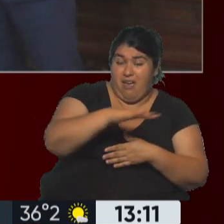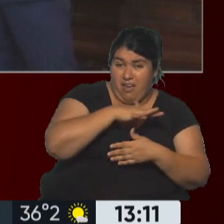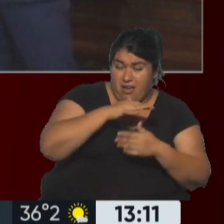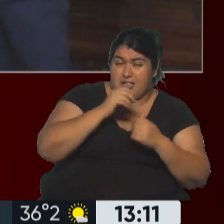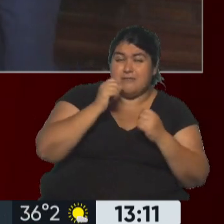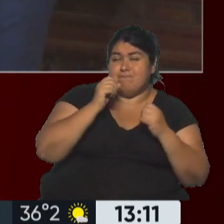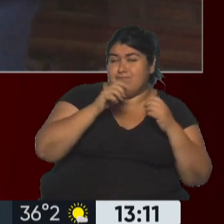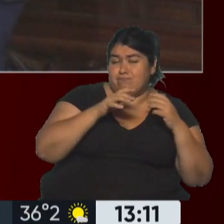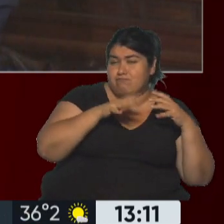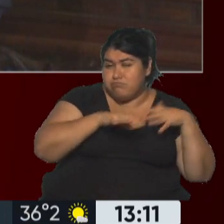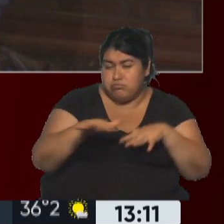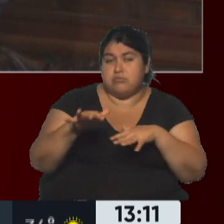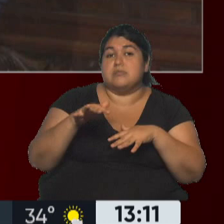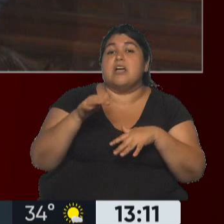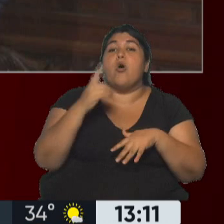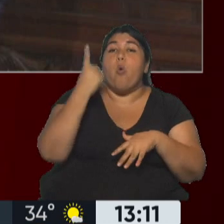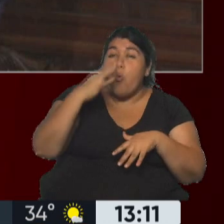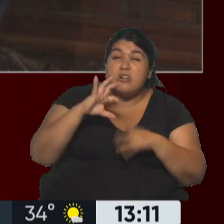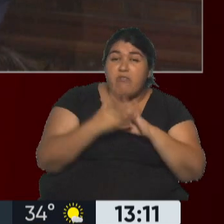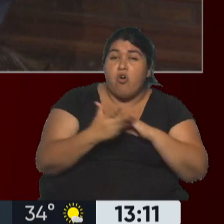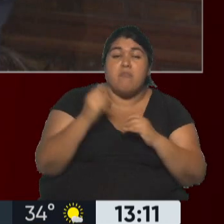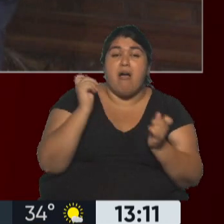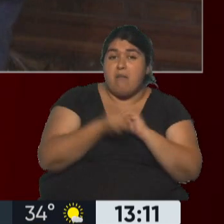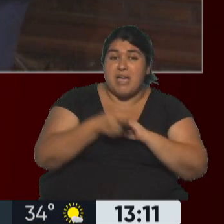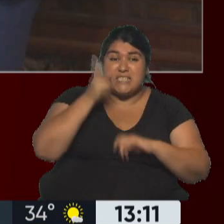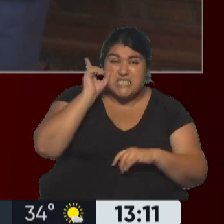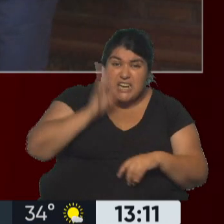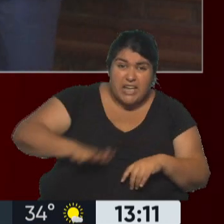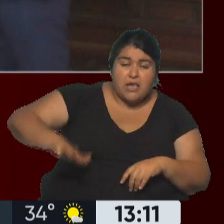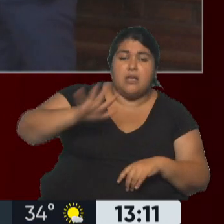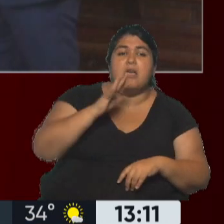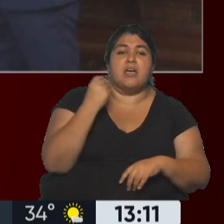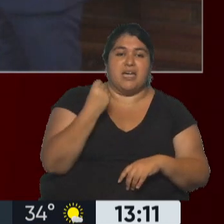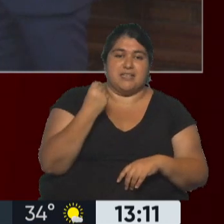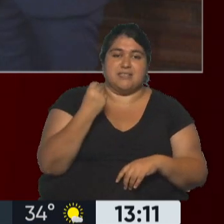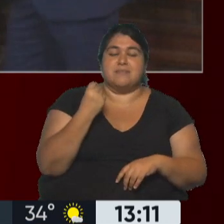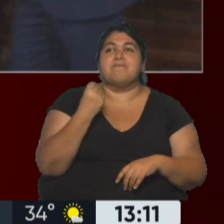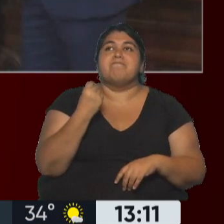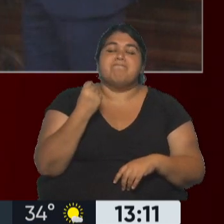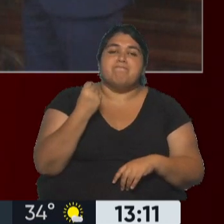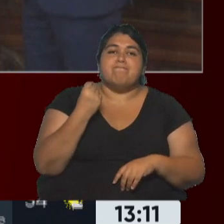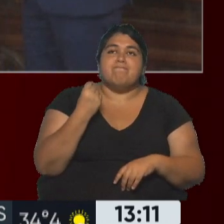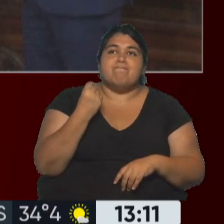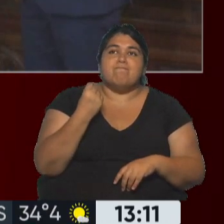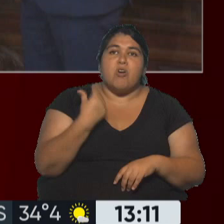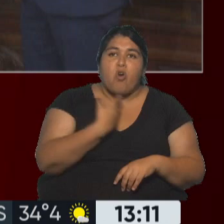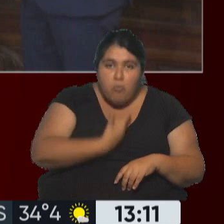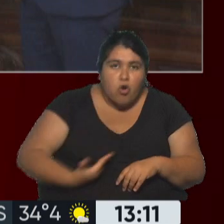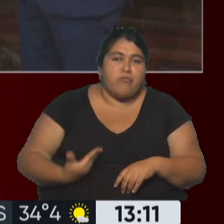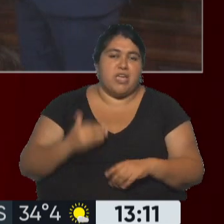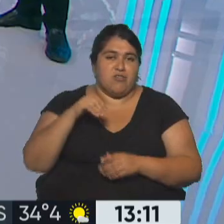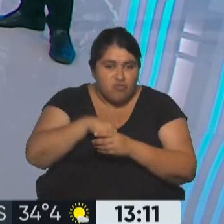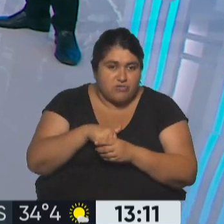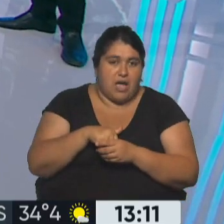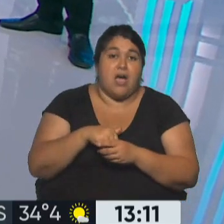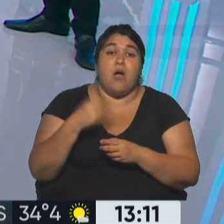pueden modificar en Chile si cambiamos de modo o digamos, cómo puede influir el Estado, ¿no? Porque el planteo es, con